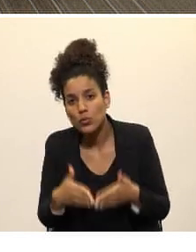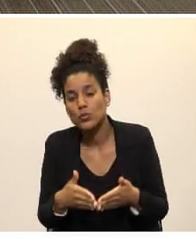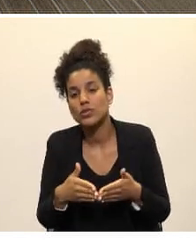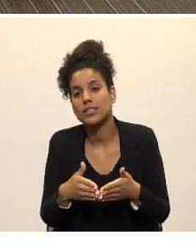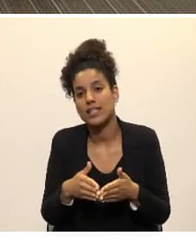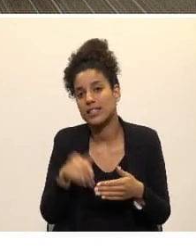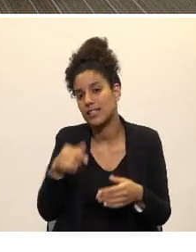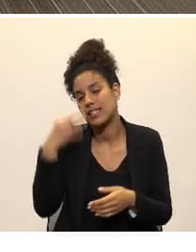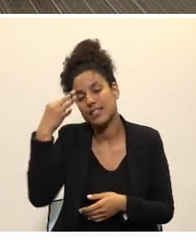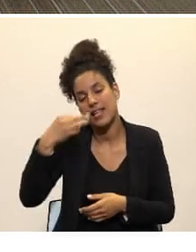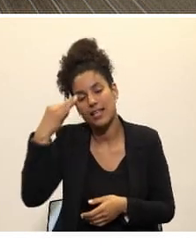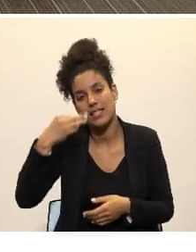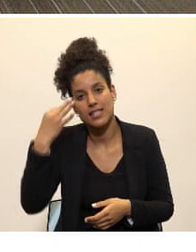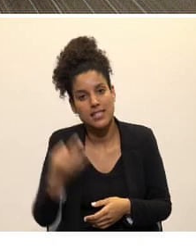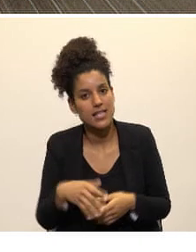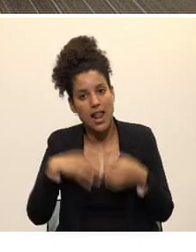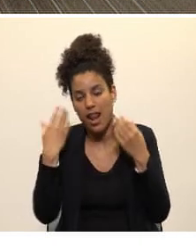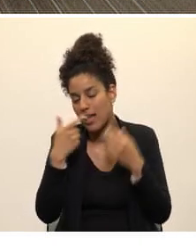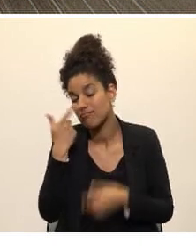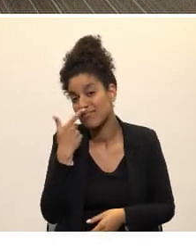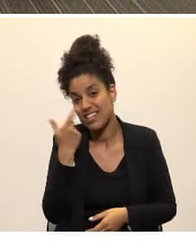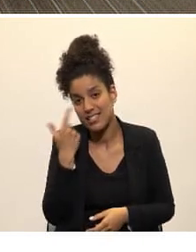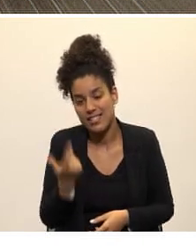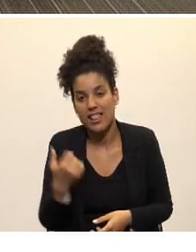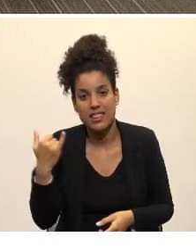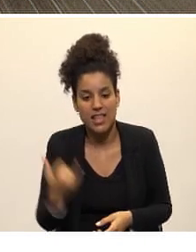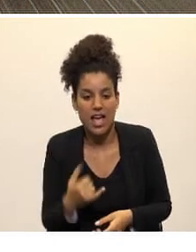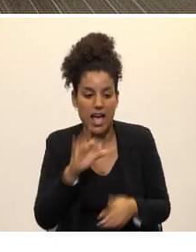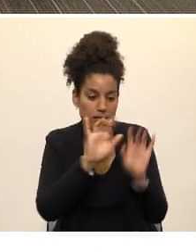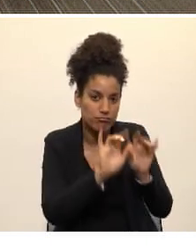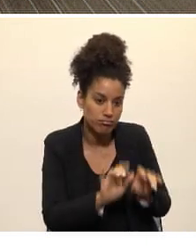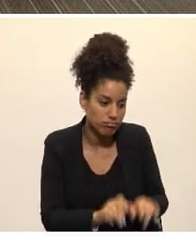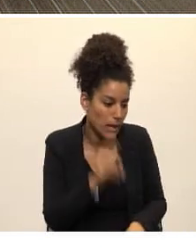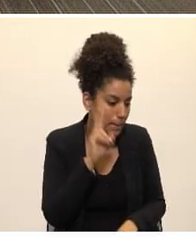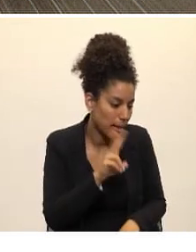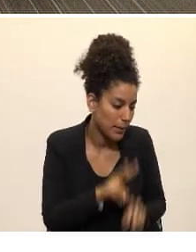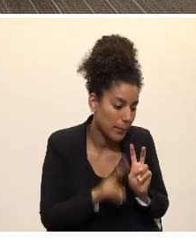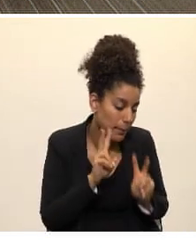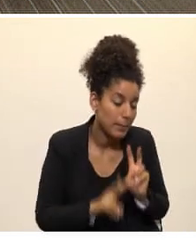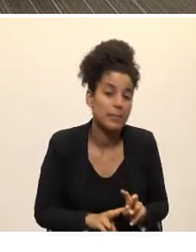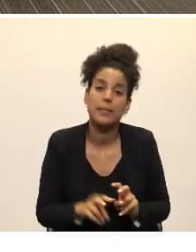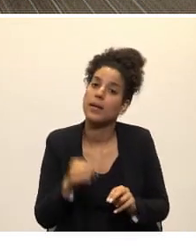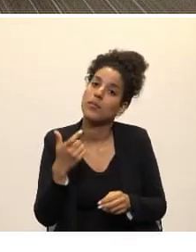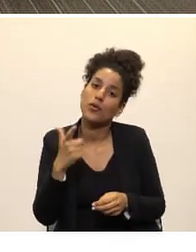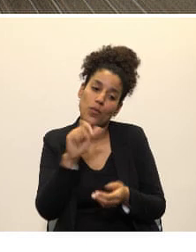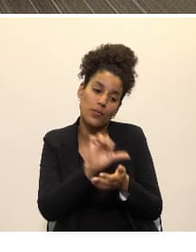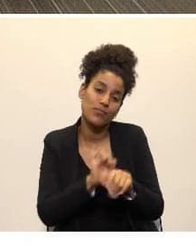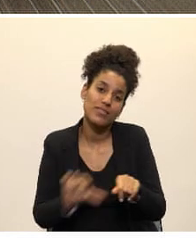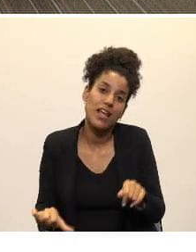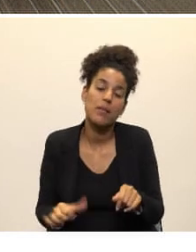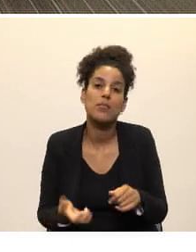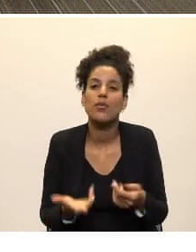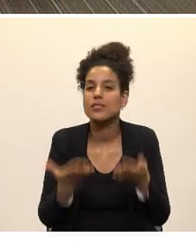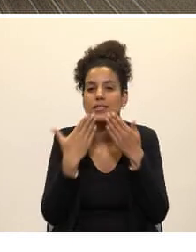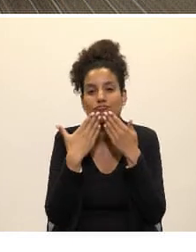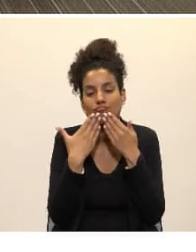charla que estuviste brindando. Como decimos, también hay mucho más para mirar en el chat. Pero bueno, la verdad es que no nos da el tiempo para retomar. De todas maneras, te